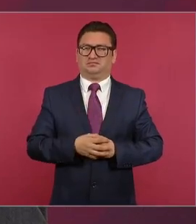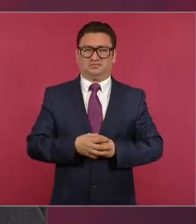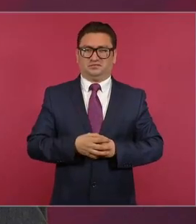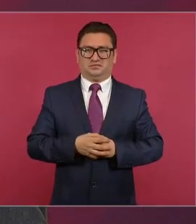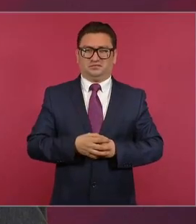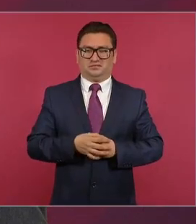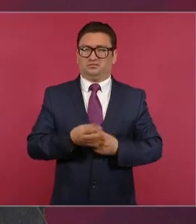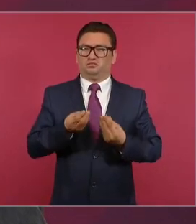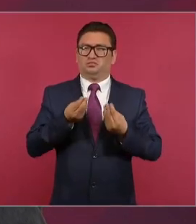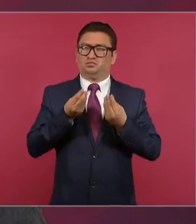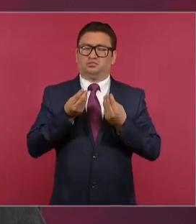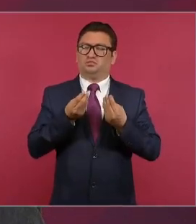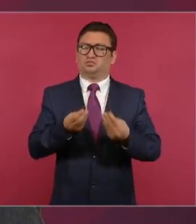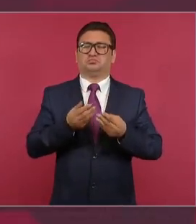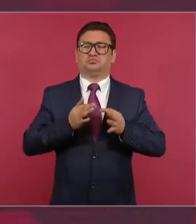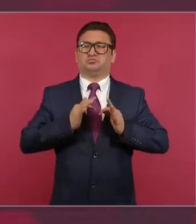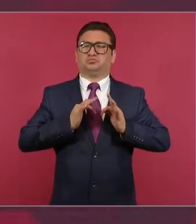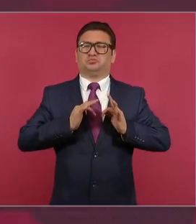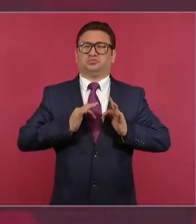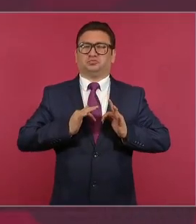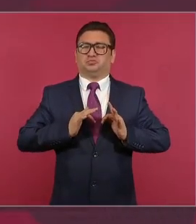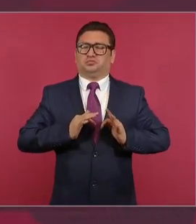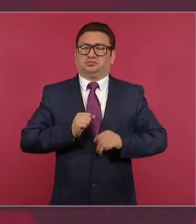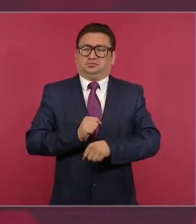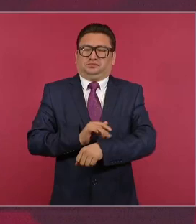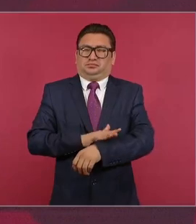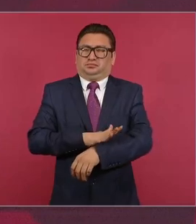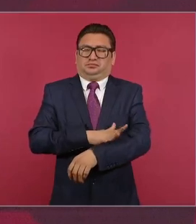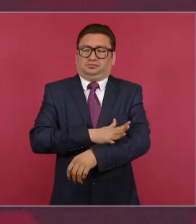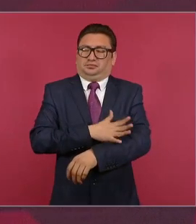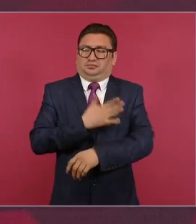muy satisfecho, muy a gusto